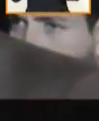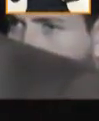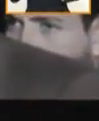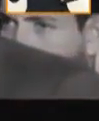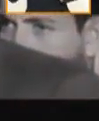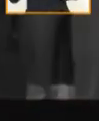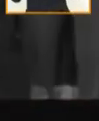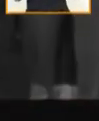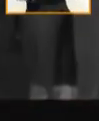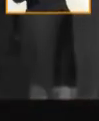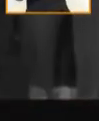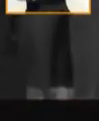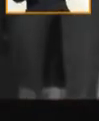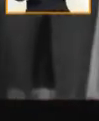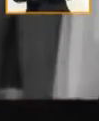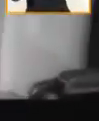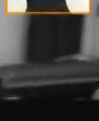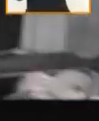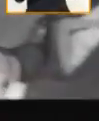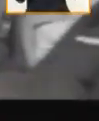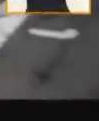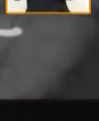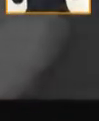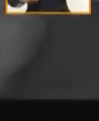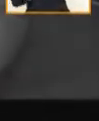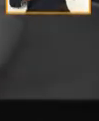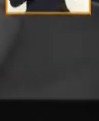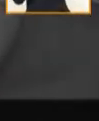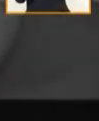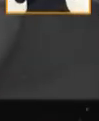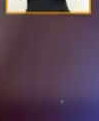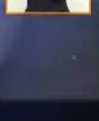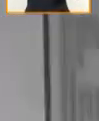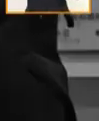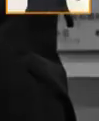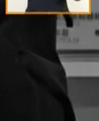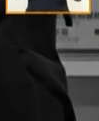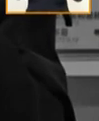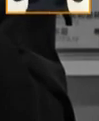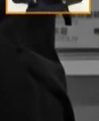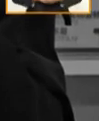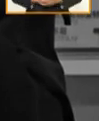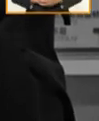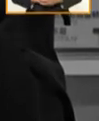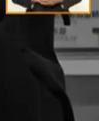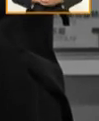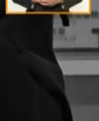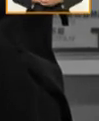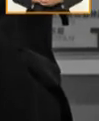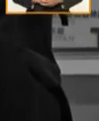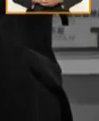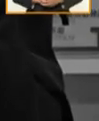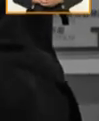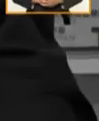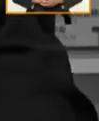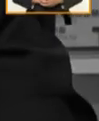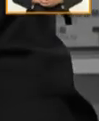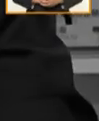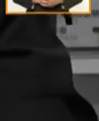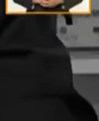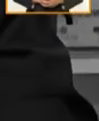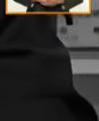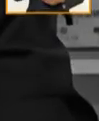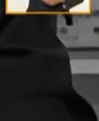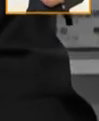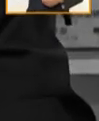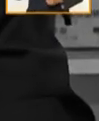de apoyar movimientos de independencia y de liberación en América Latina. Cuba es el primer país en el